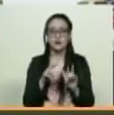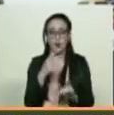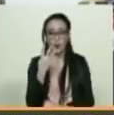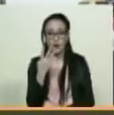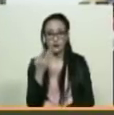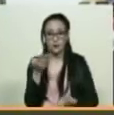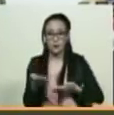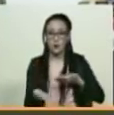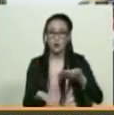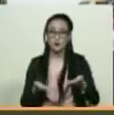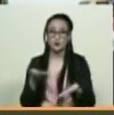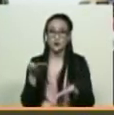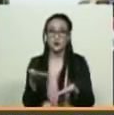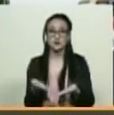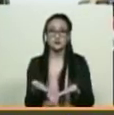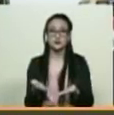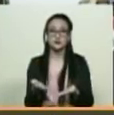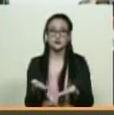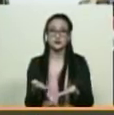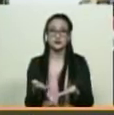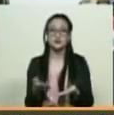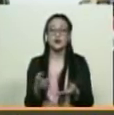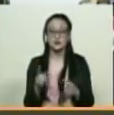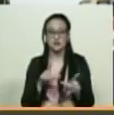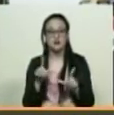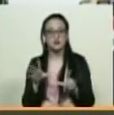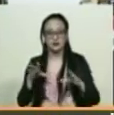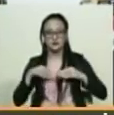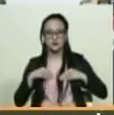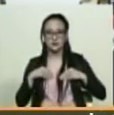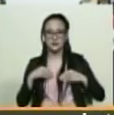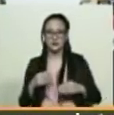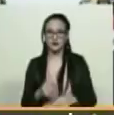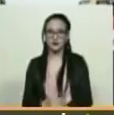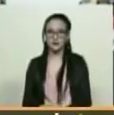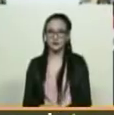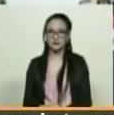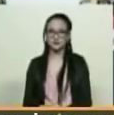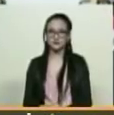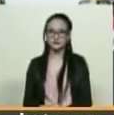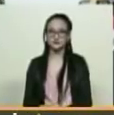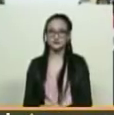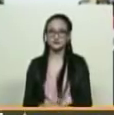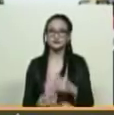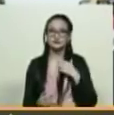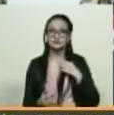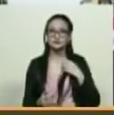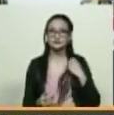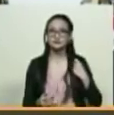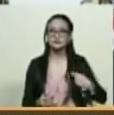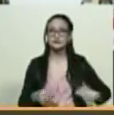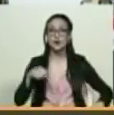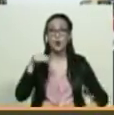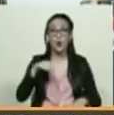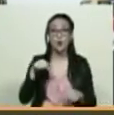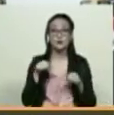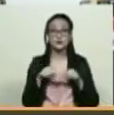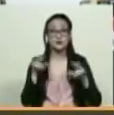postulaciones han sido admitidas. En el día de hoy seguiremos revisando